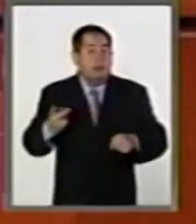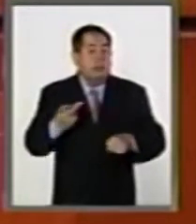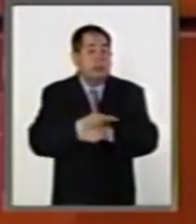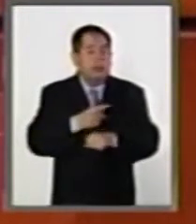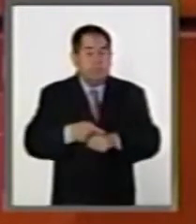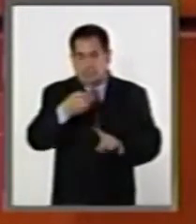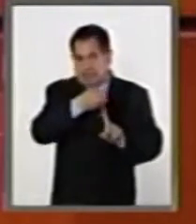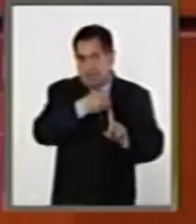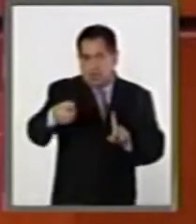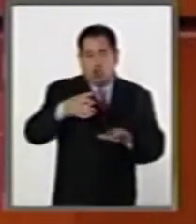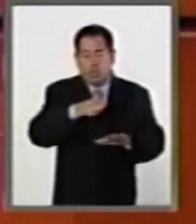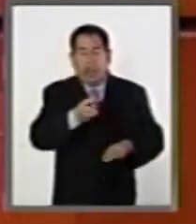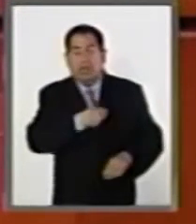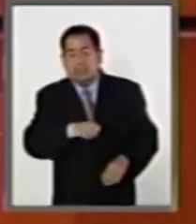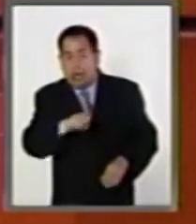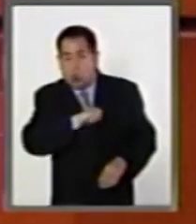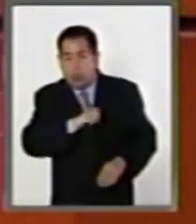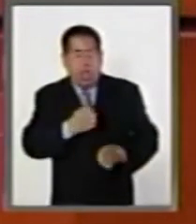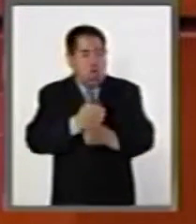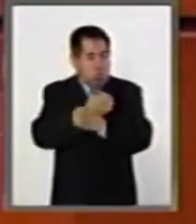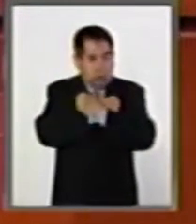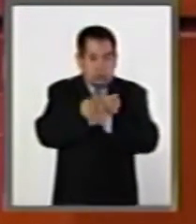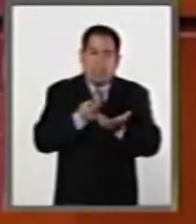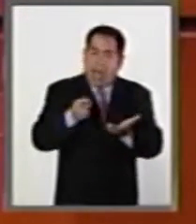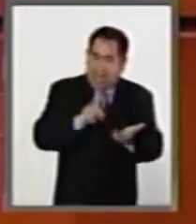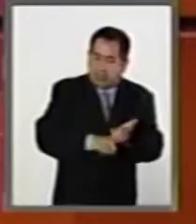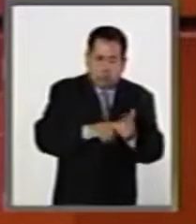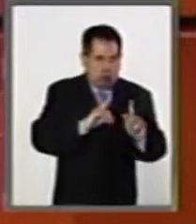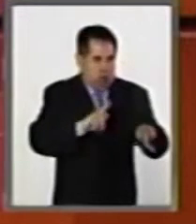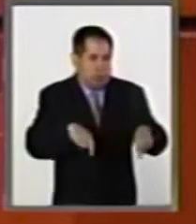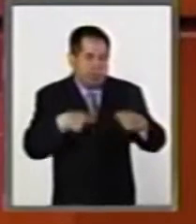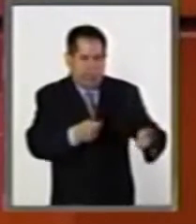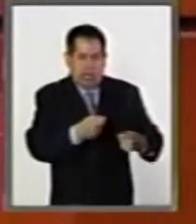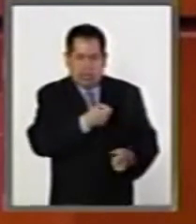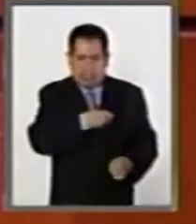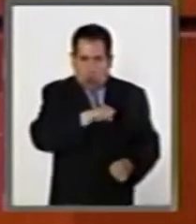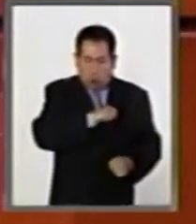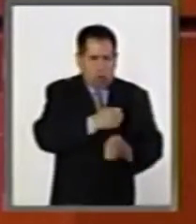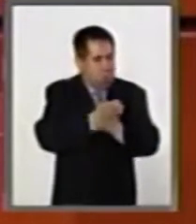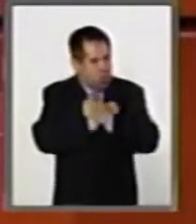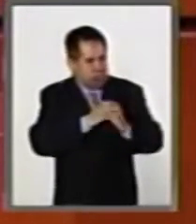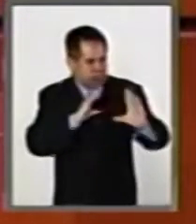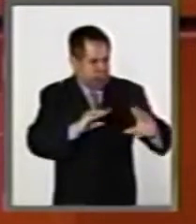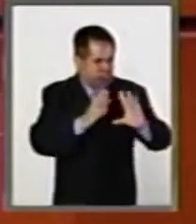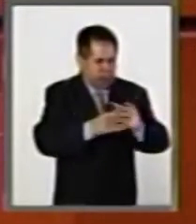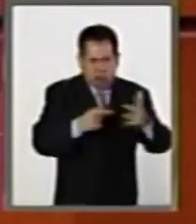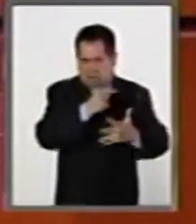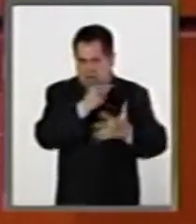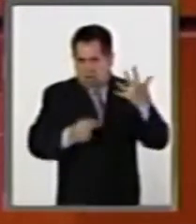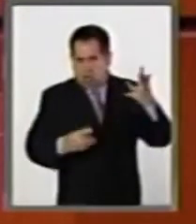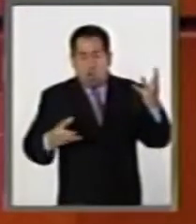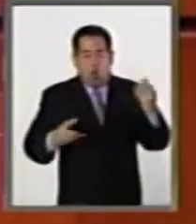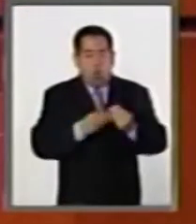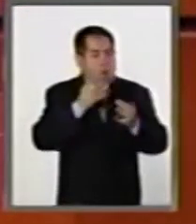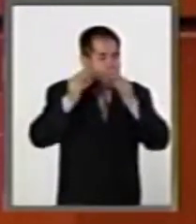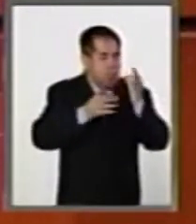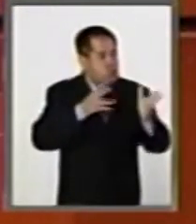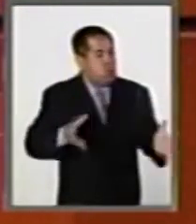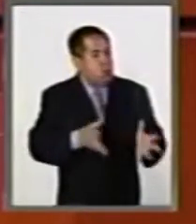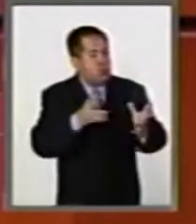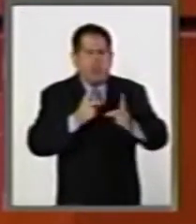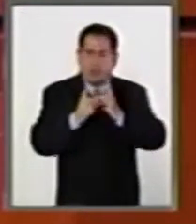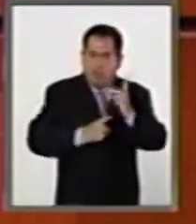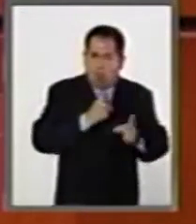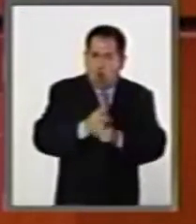relativo al acceso a la salud y a la educación dentro de los centros penitenciarios, así como todo lo correspondiente a la promoción de actividades